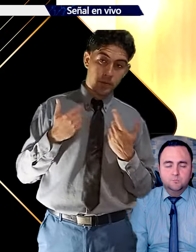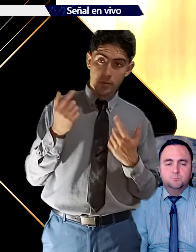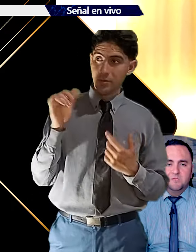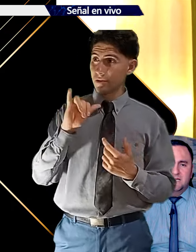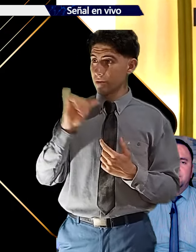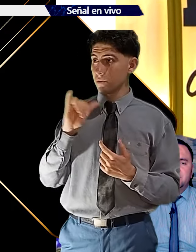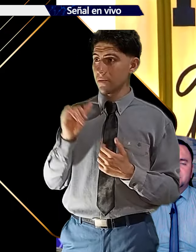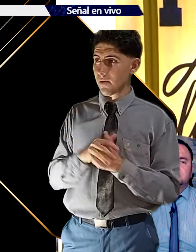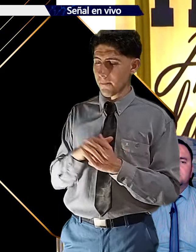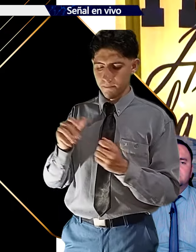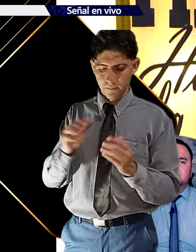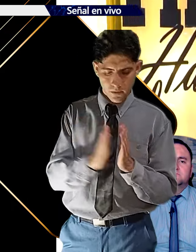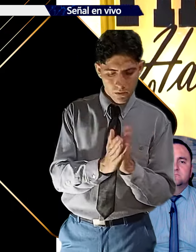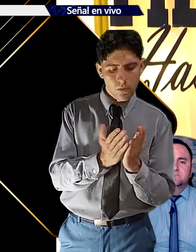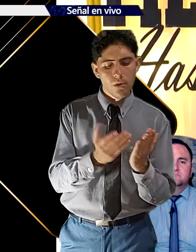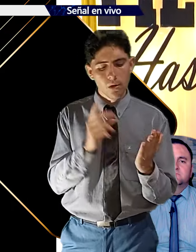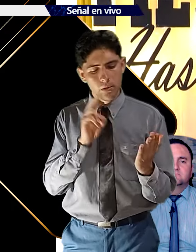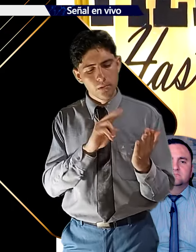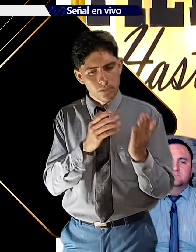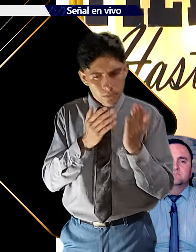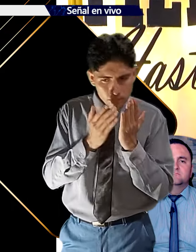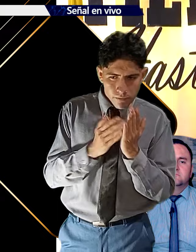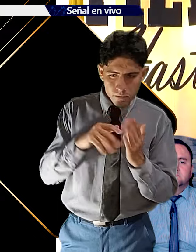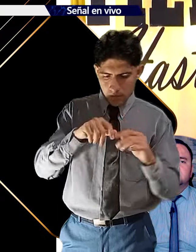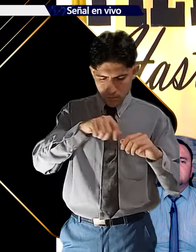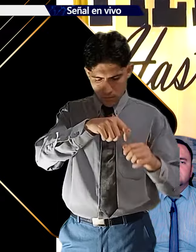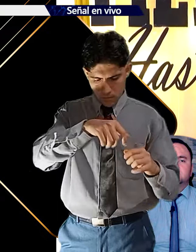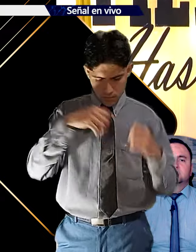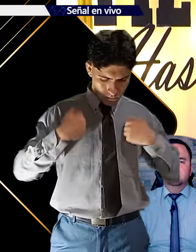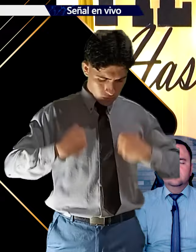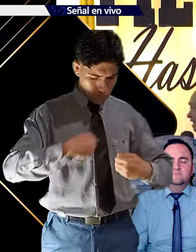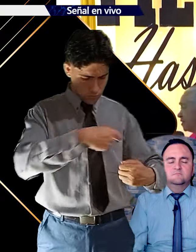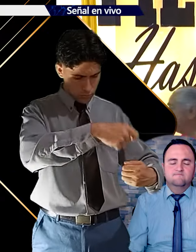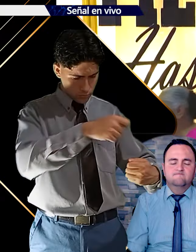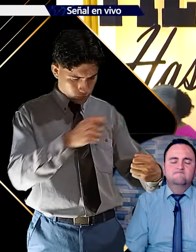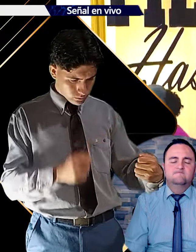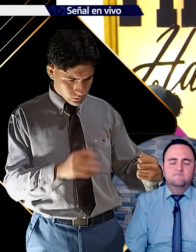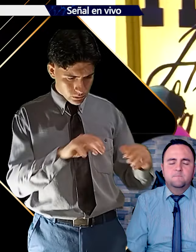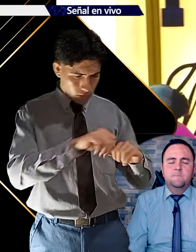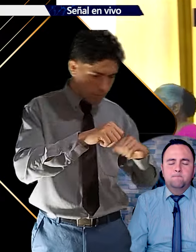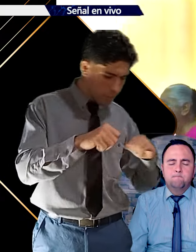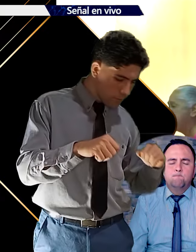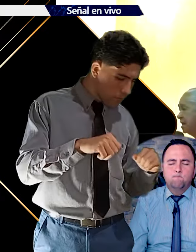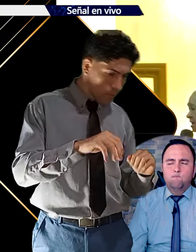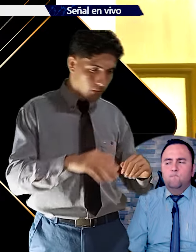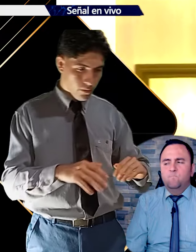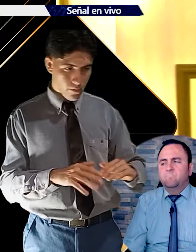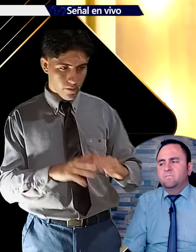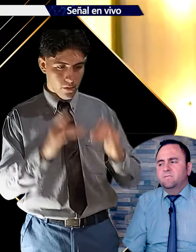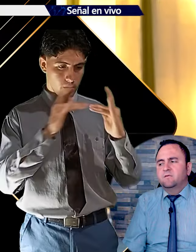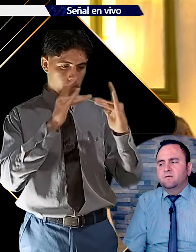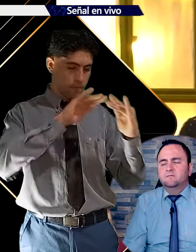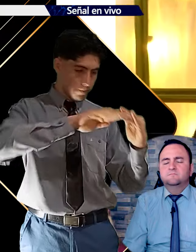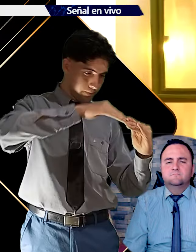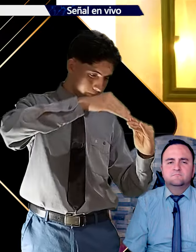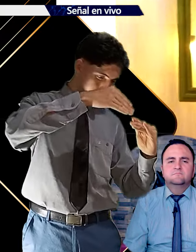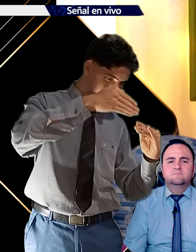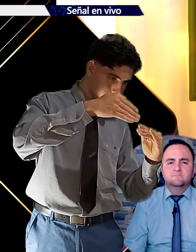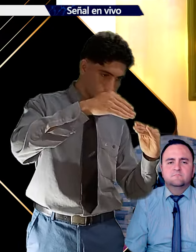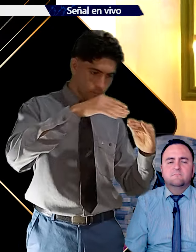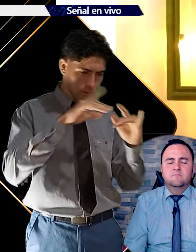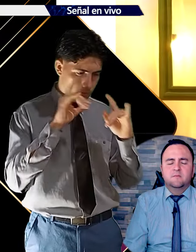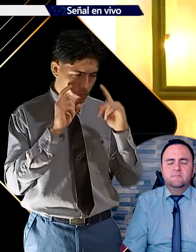casa, una recién convertida. Comencé a revisar cuadernos, comencé a estar más pendiente, porque de verdad, hermana, yo no revisaba cuadernos,